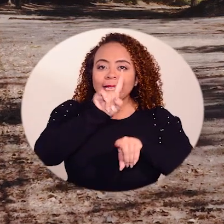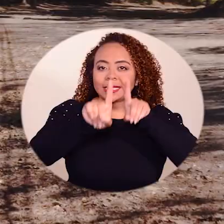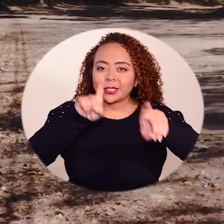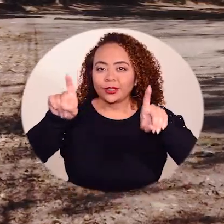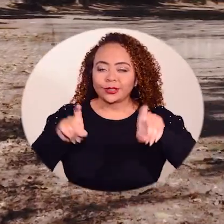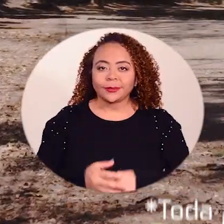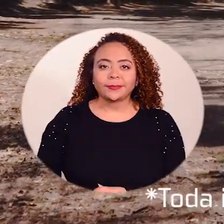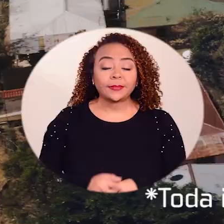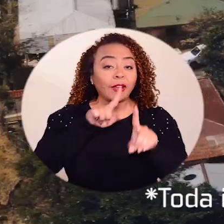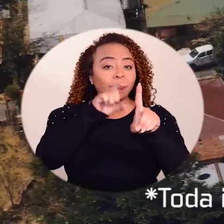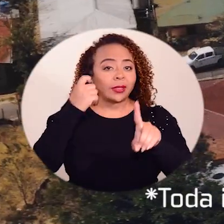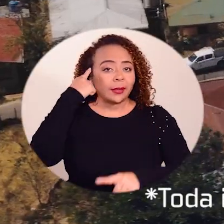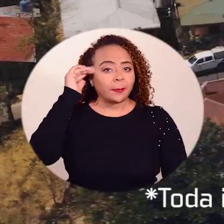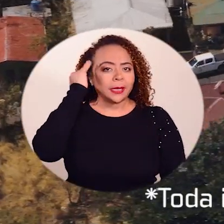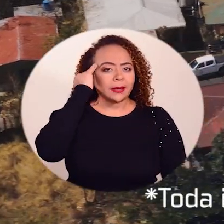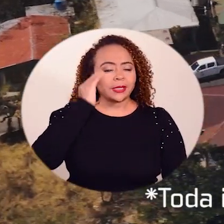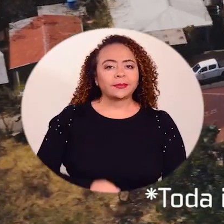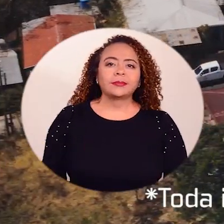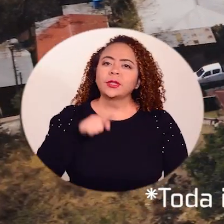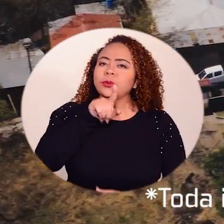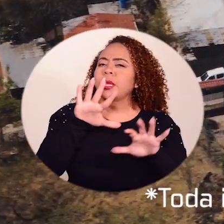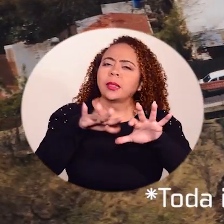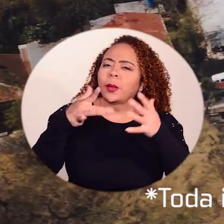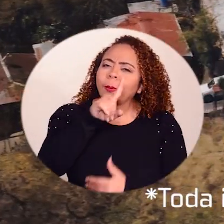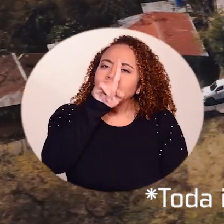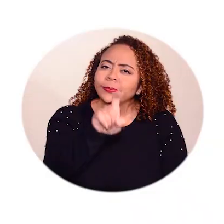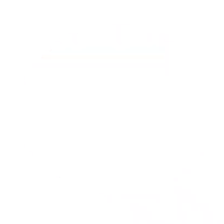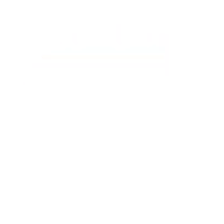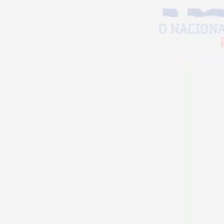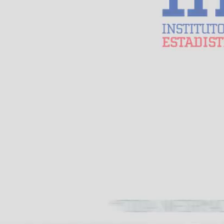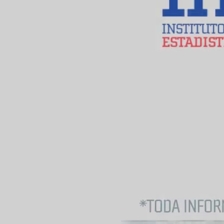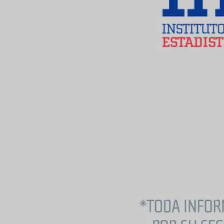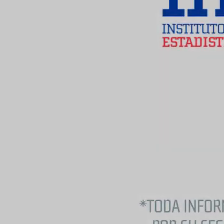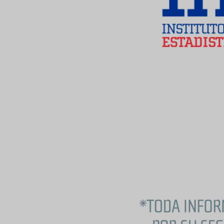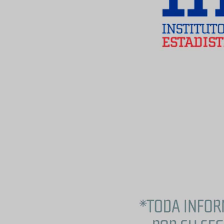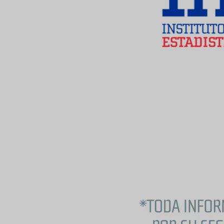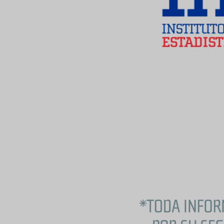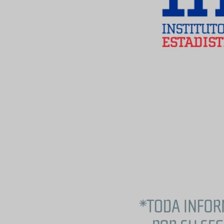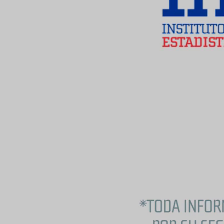Estadística y Censos. La fuente para saber cómo está usted.